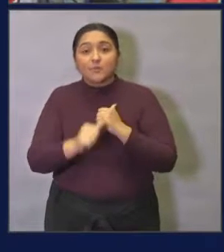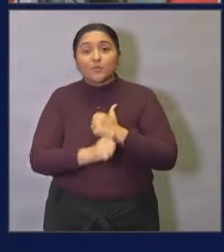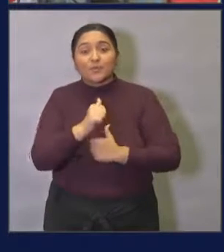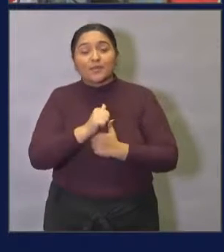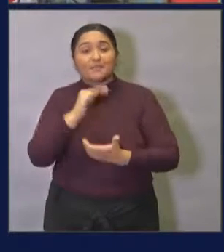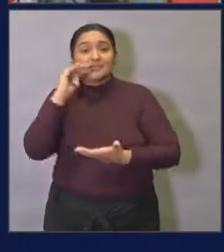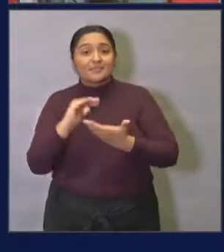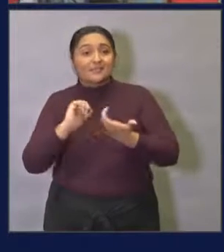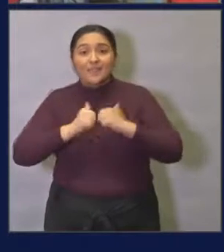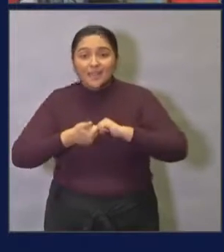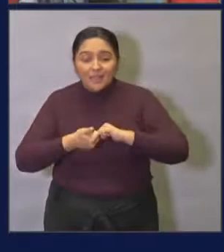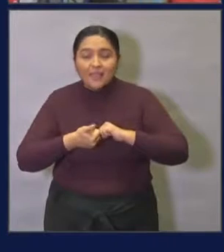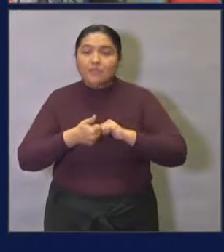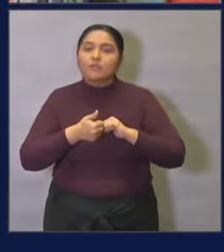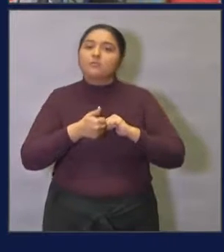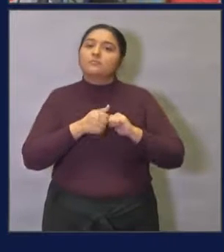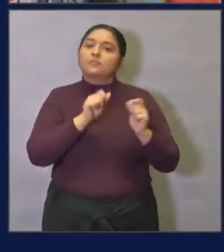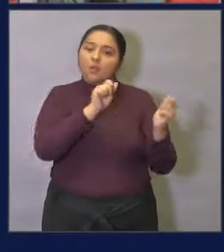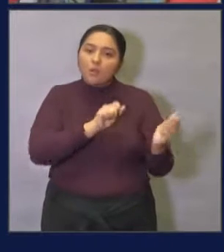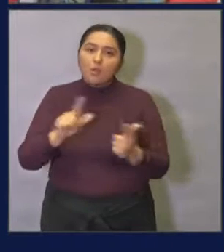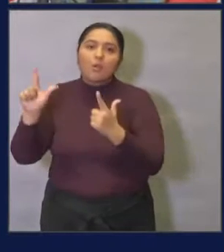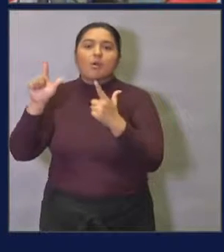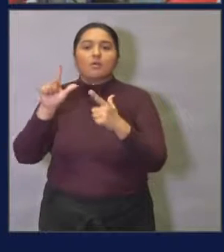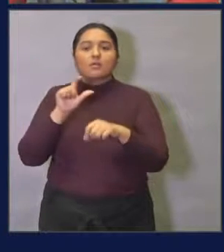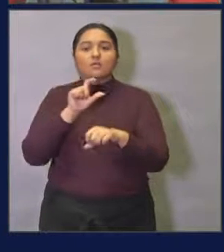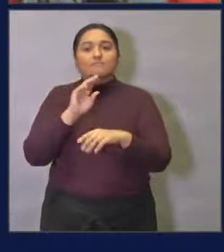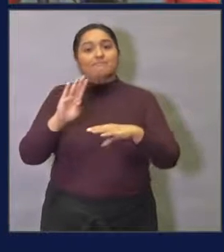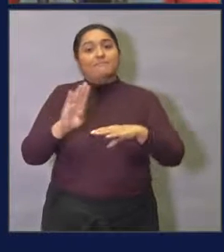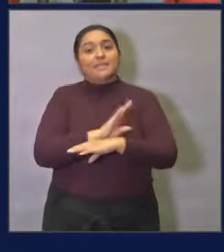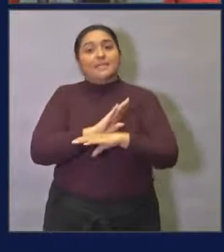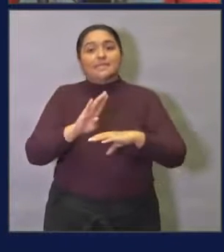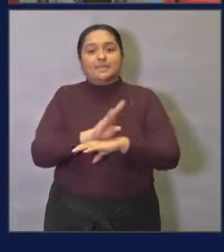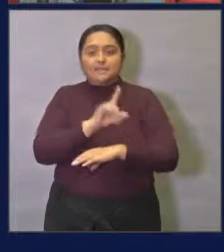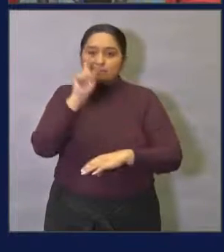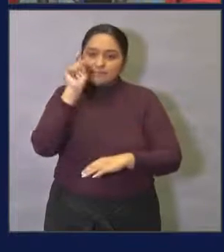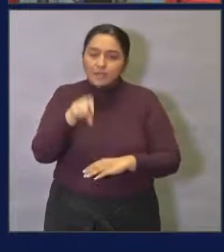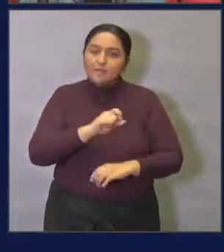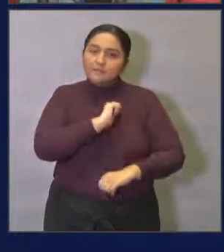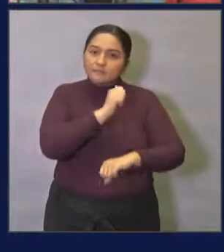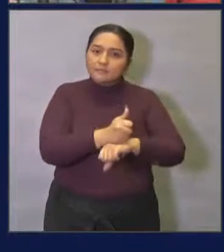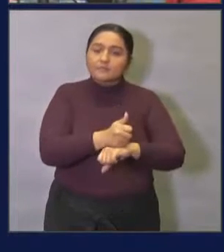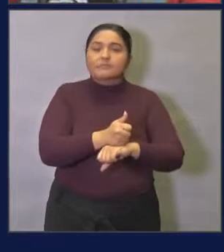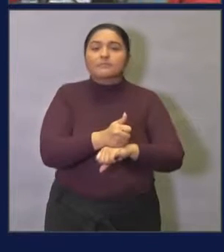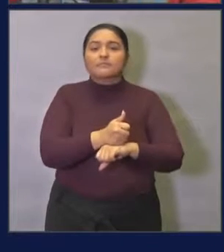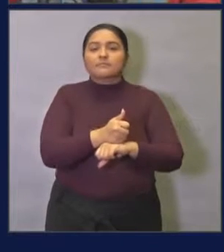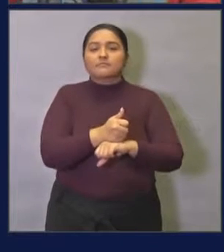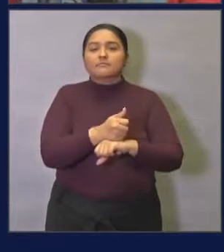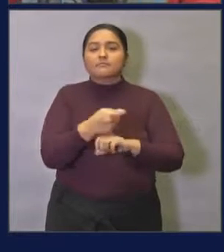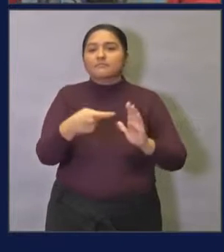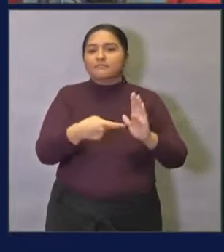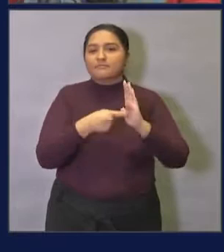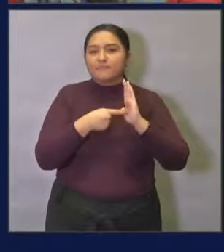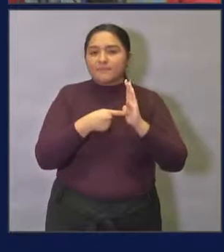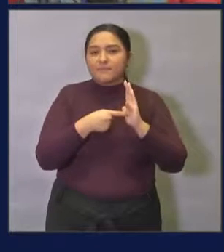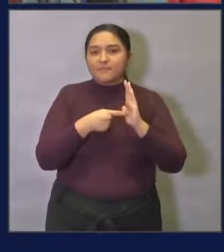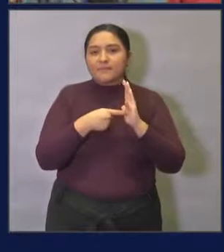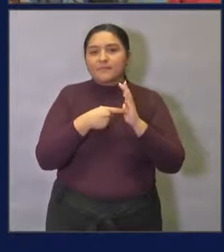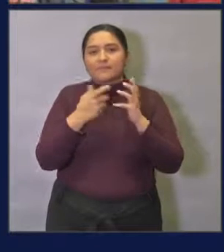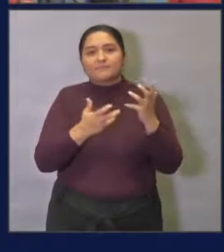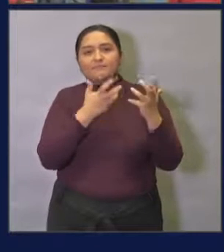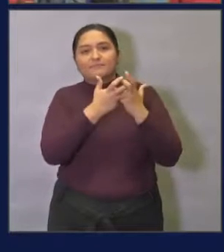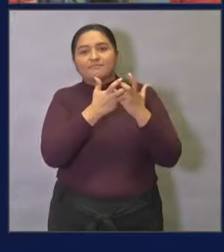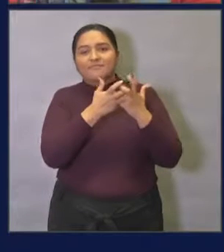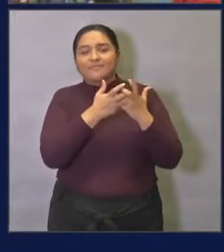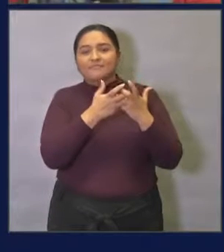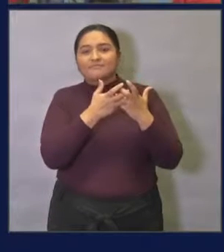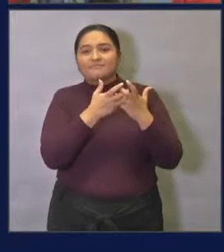todos los negocios implementen completamente las modificaciones de seguridad requeridas por la orden